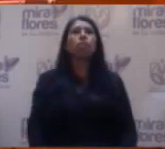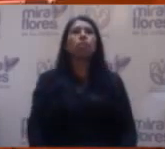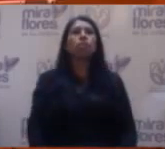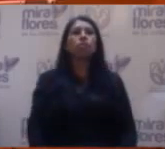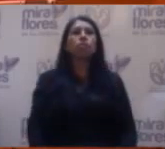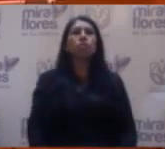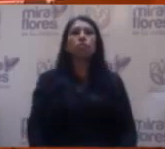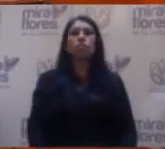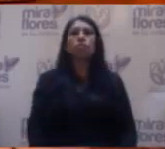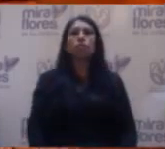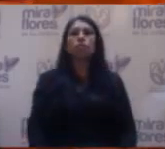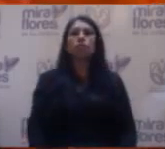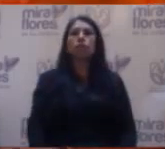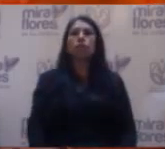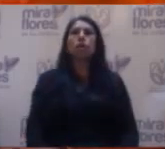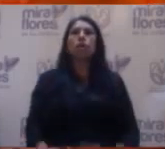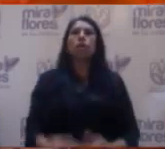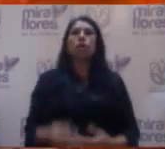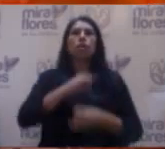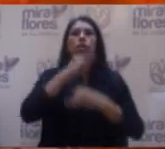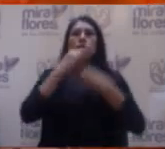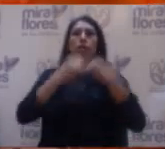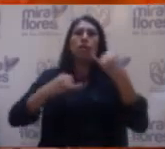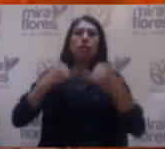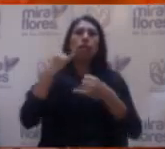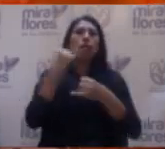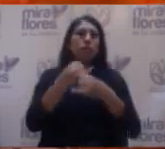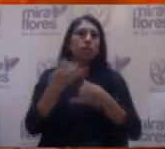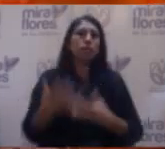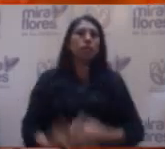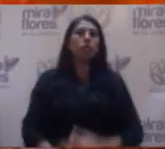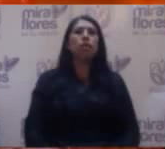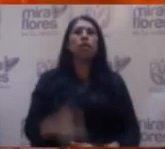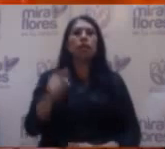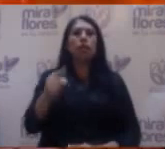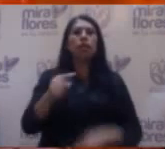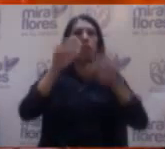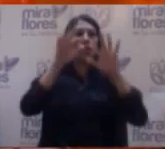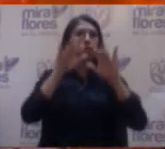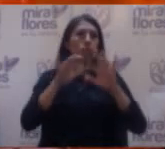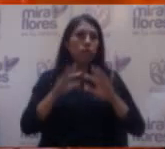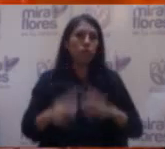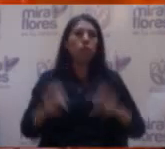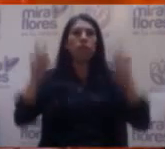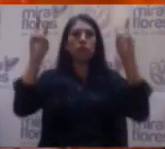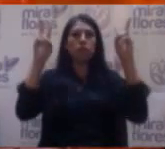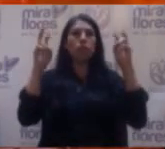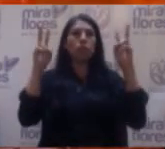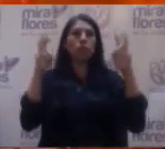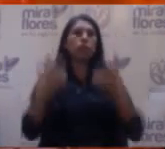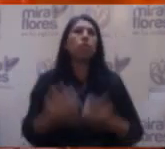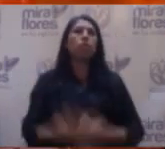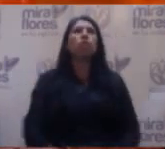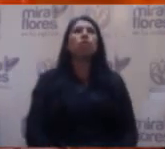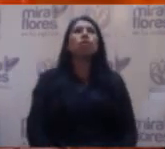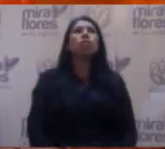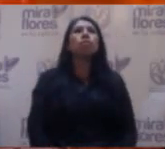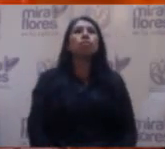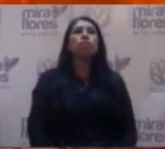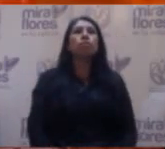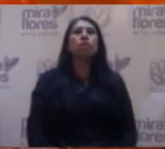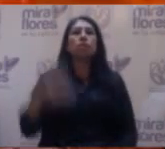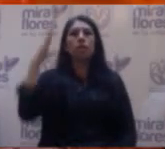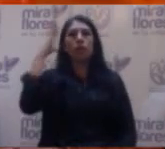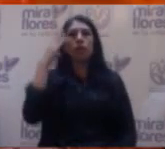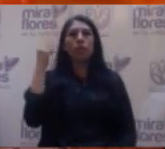nivel internacional. Este es un informe que lleva como título lo siguiente: